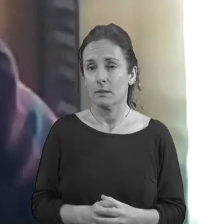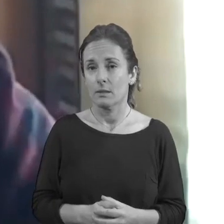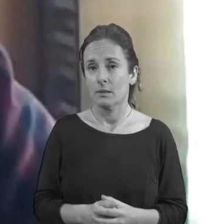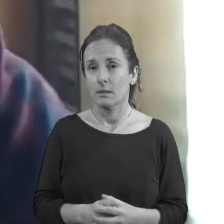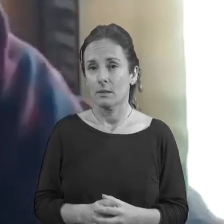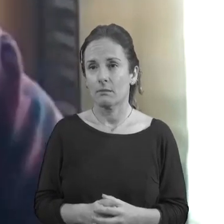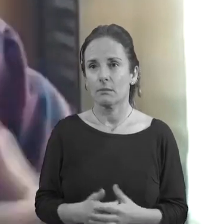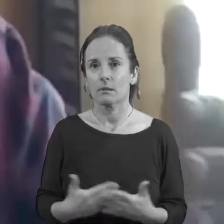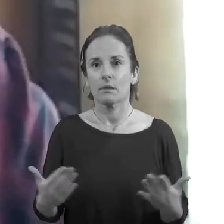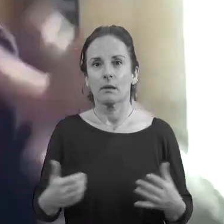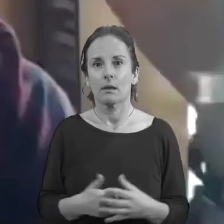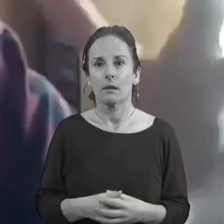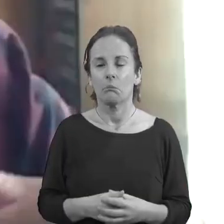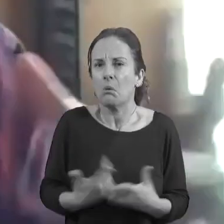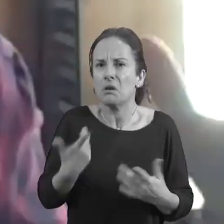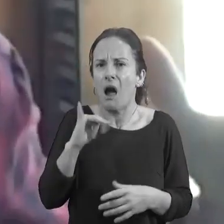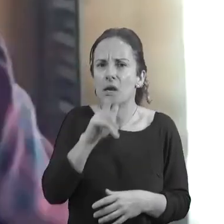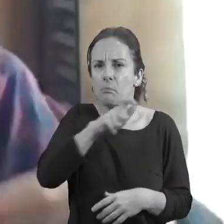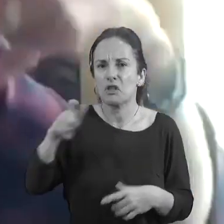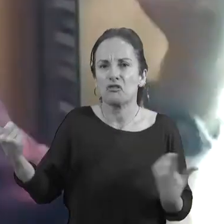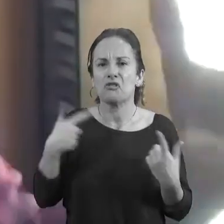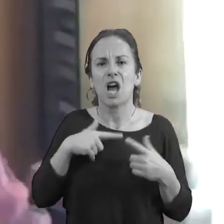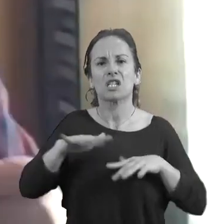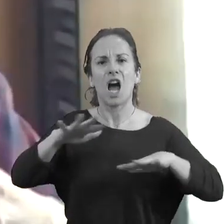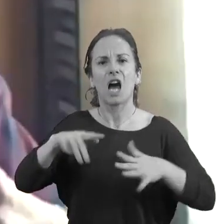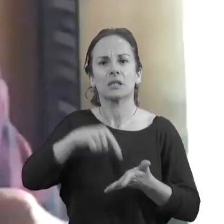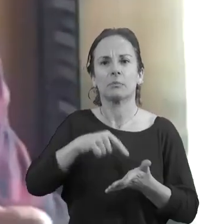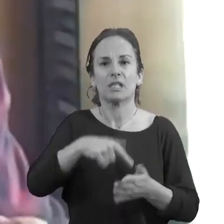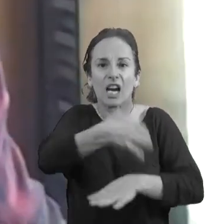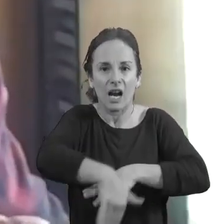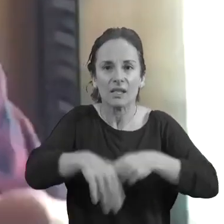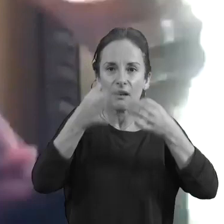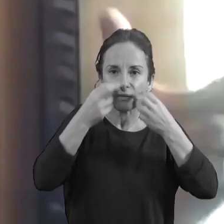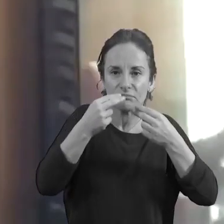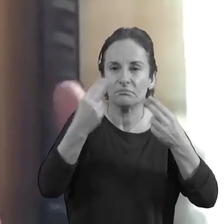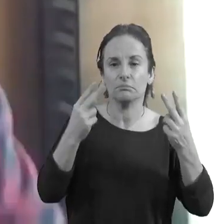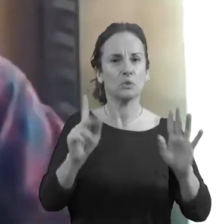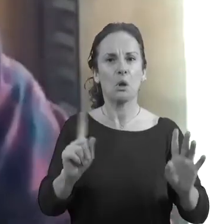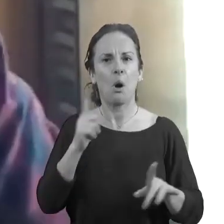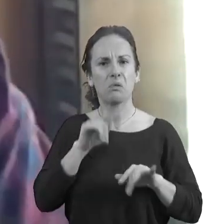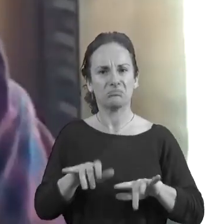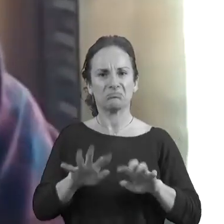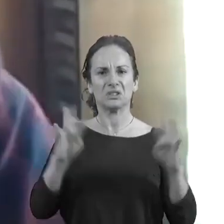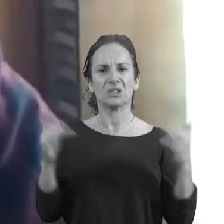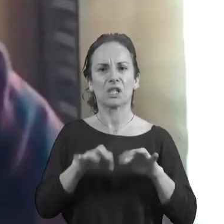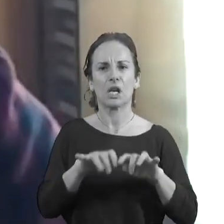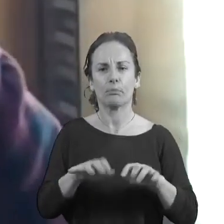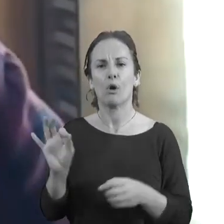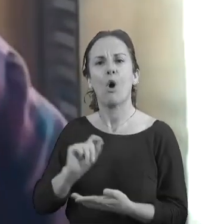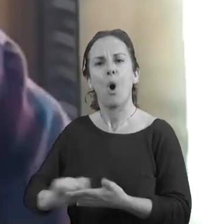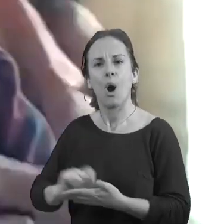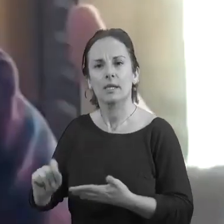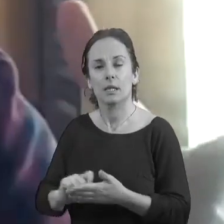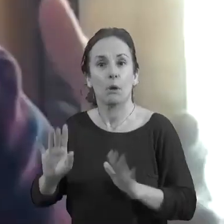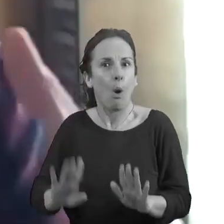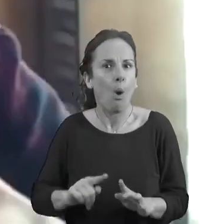que hace activismo desde internet y fenomenal, en las redes, o que cuelga un vídeo, que es youtuber, o que escribe, o que simplemente en su